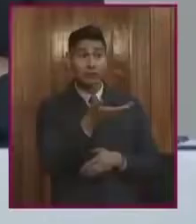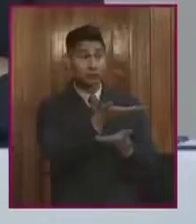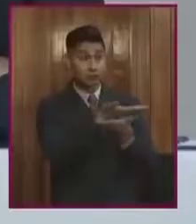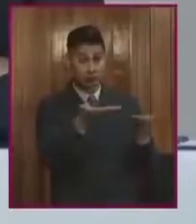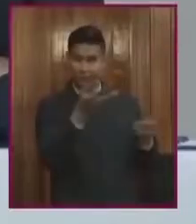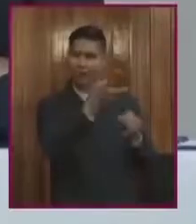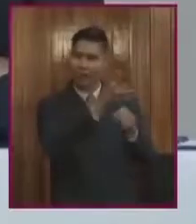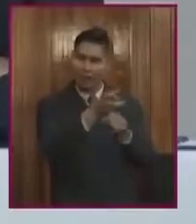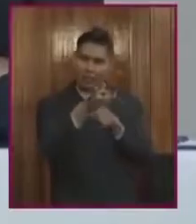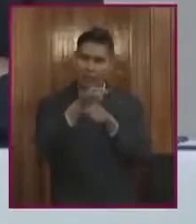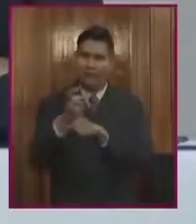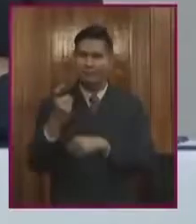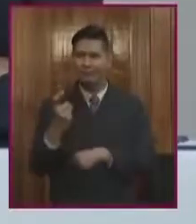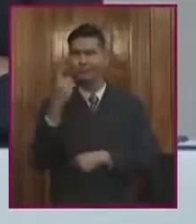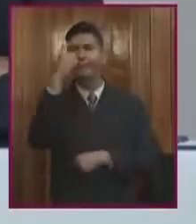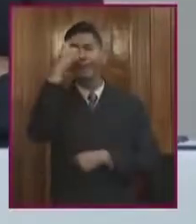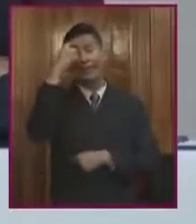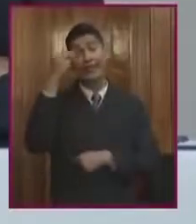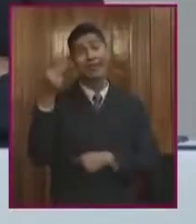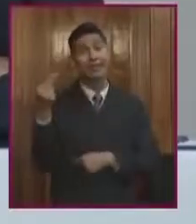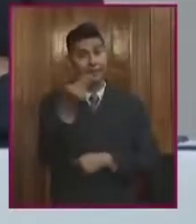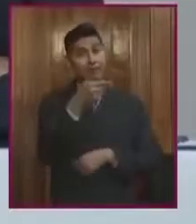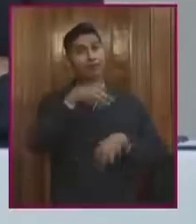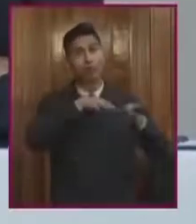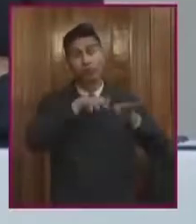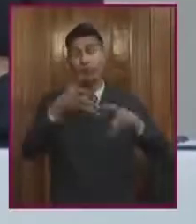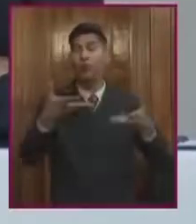para generar un trabajo colectivo